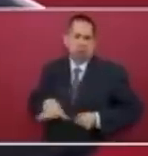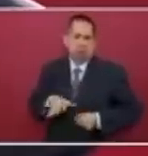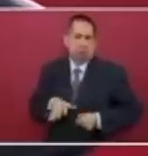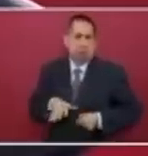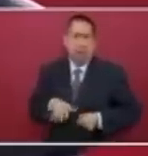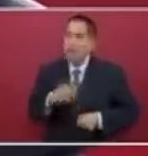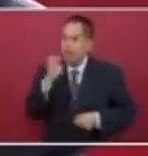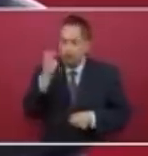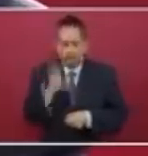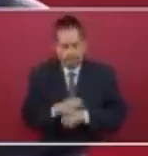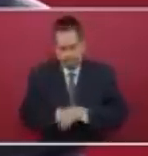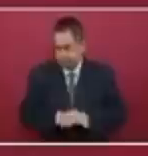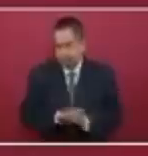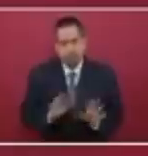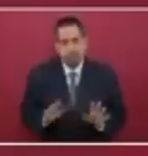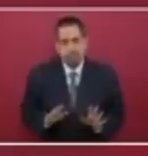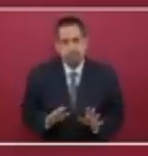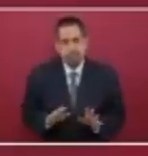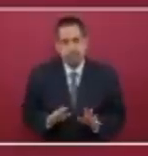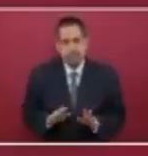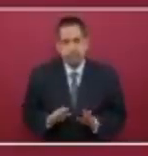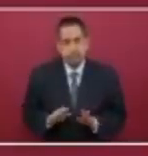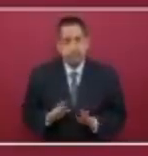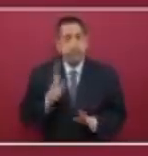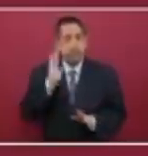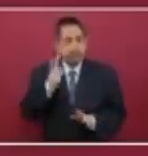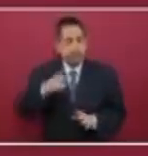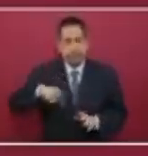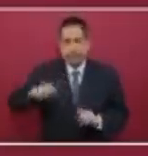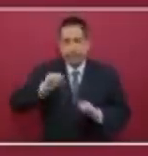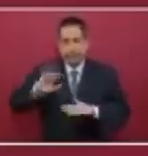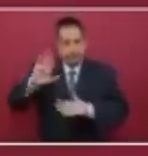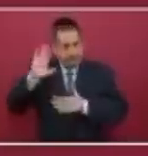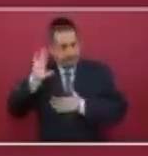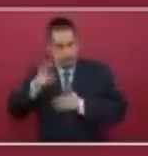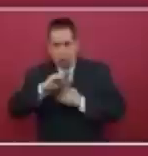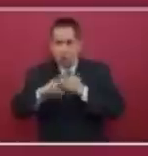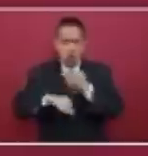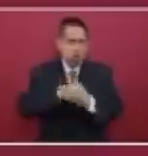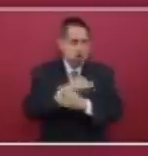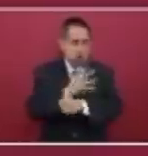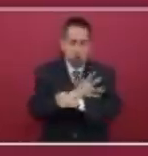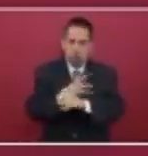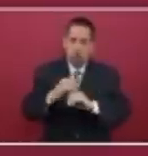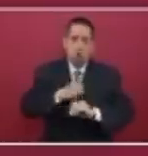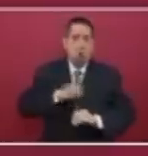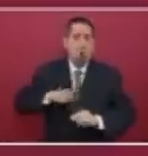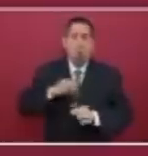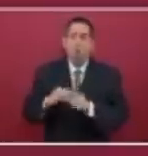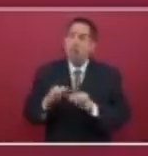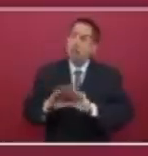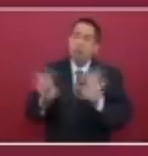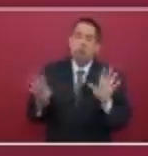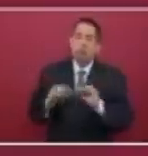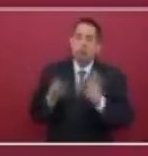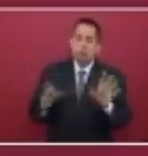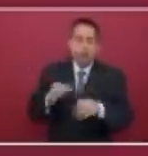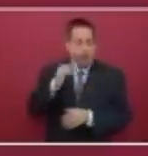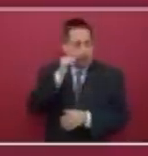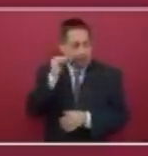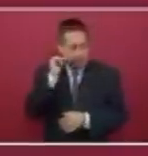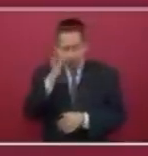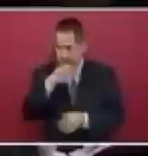demás este como ya hubo el compromiso de que todos iban a cumplir ya ayer